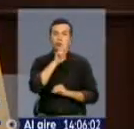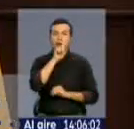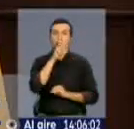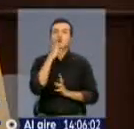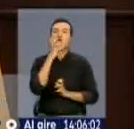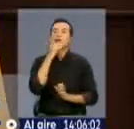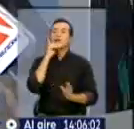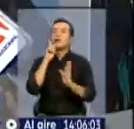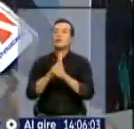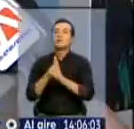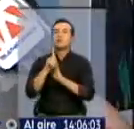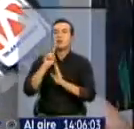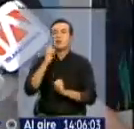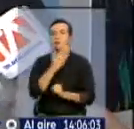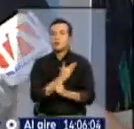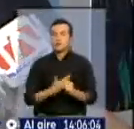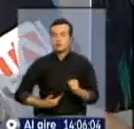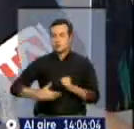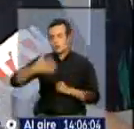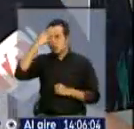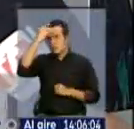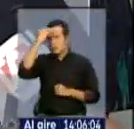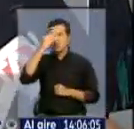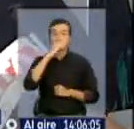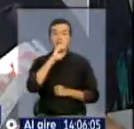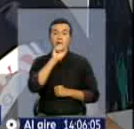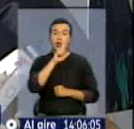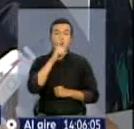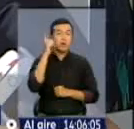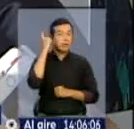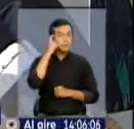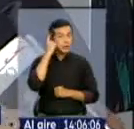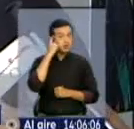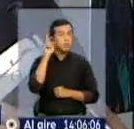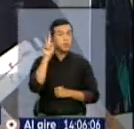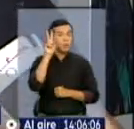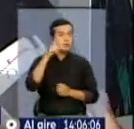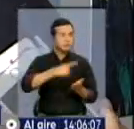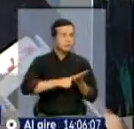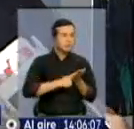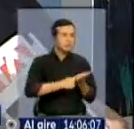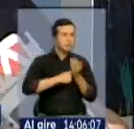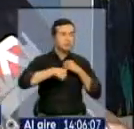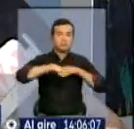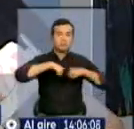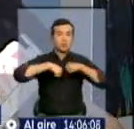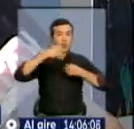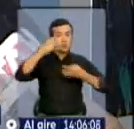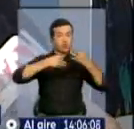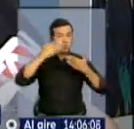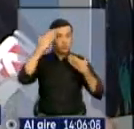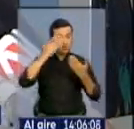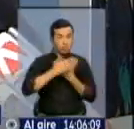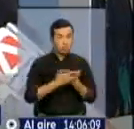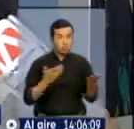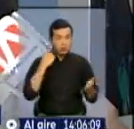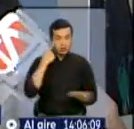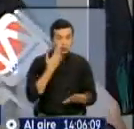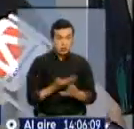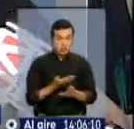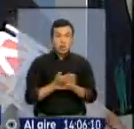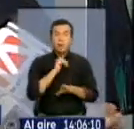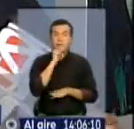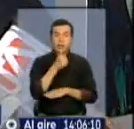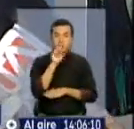al vicepresidente. Es que el CAL tiene que reunirse posiblemente el día viernes para tramitar el juicio político que va a ser presentado